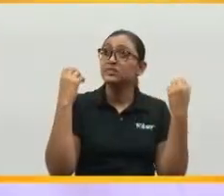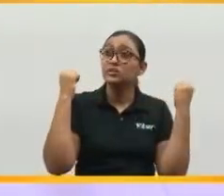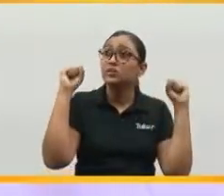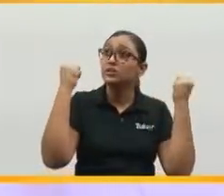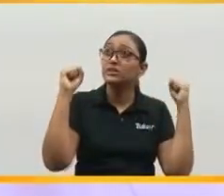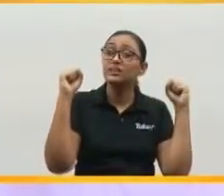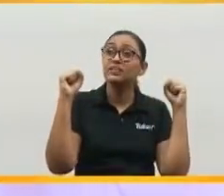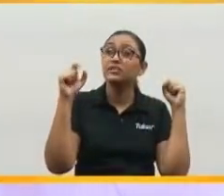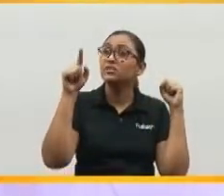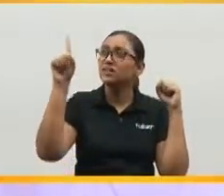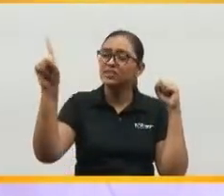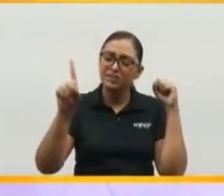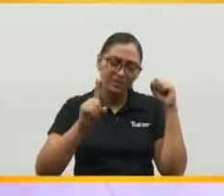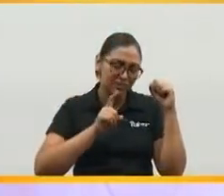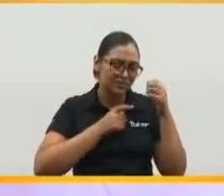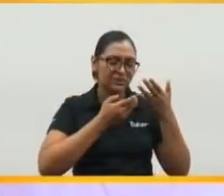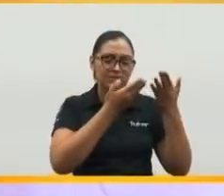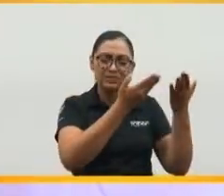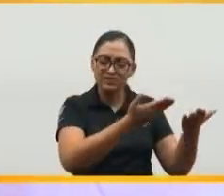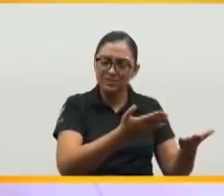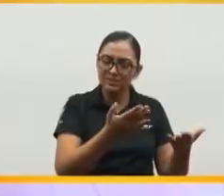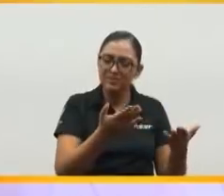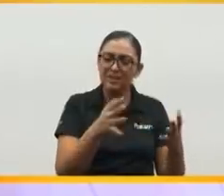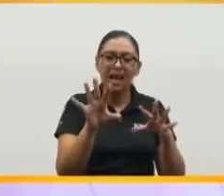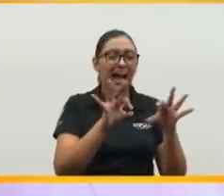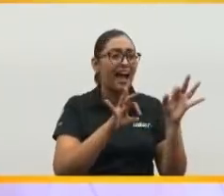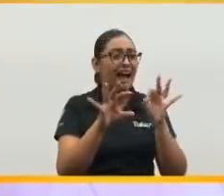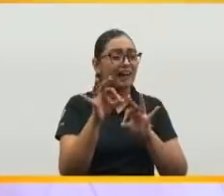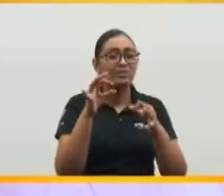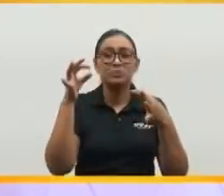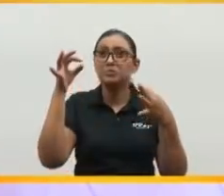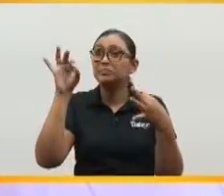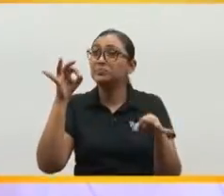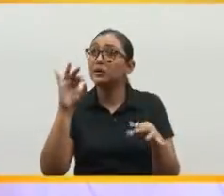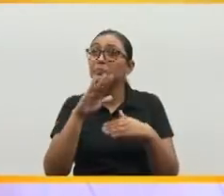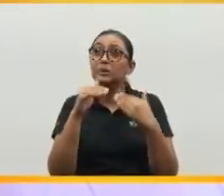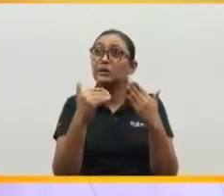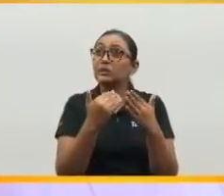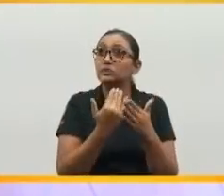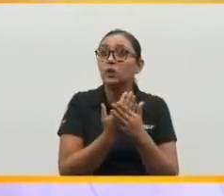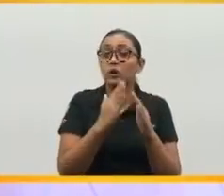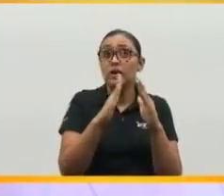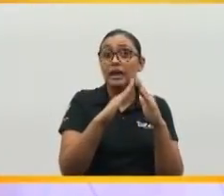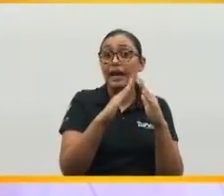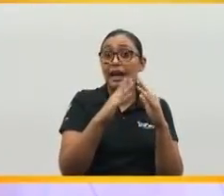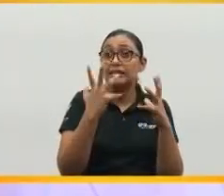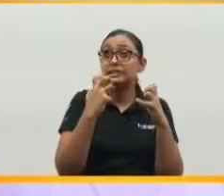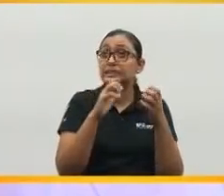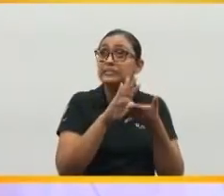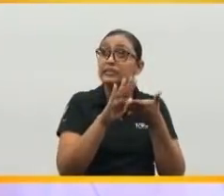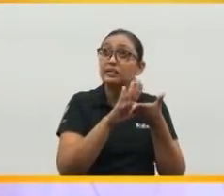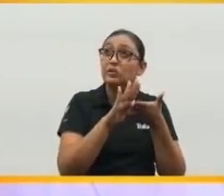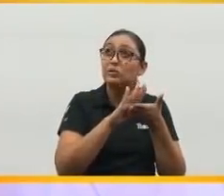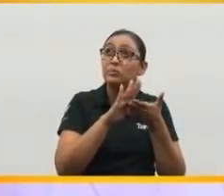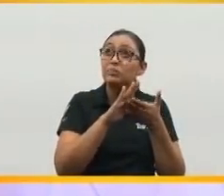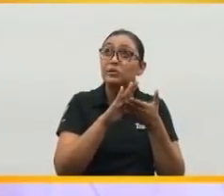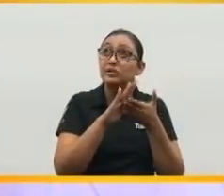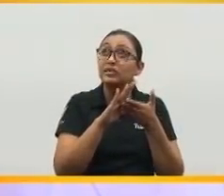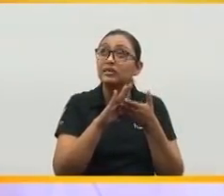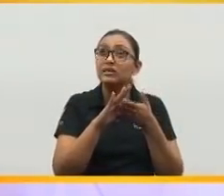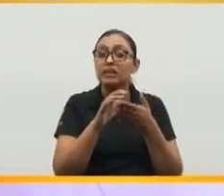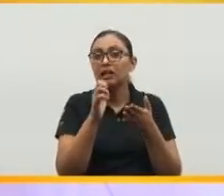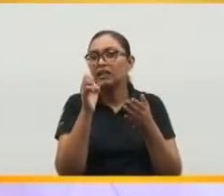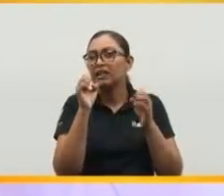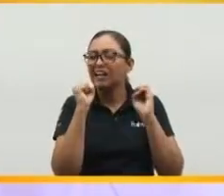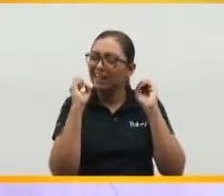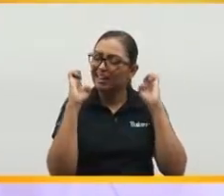Señor. Oramos por aquellos que tienen papeles pendientes en los trámites de vivienda, Señor, de créditos, de